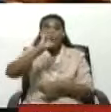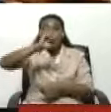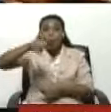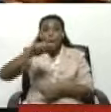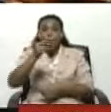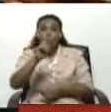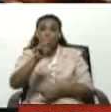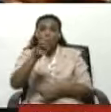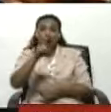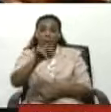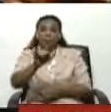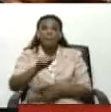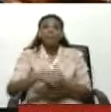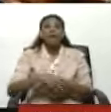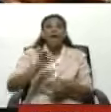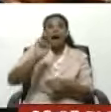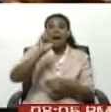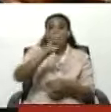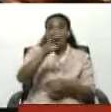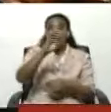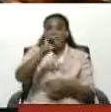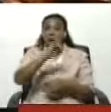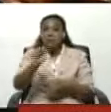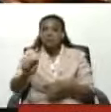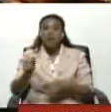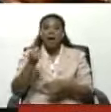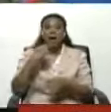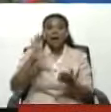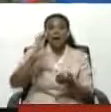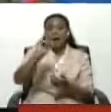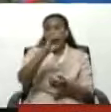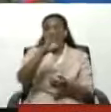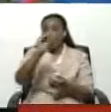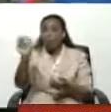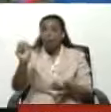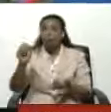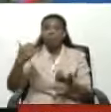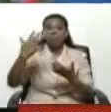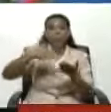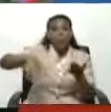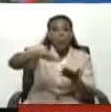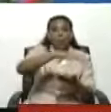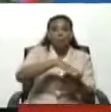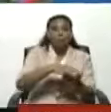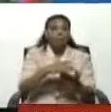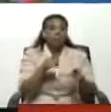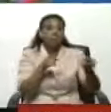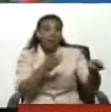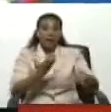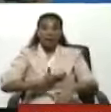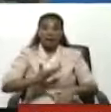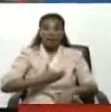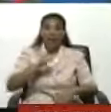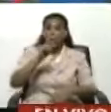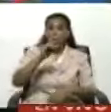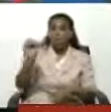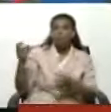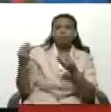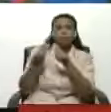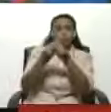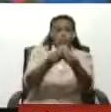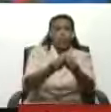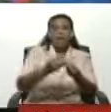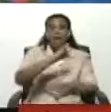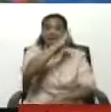acompañó a la marcha, a la concentración en Carora. La compañera Kira Andrade y el alcalde Luis Caldera nos acompañó por